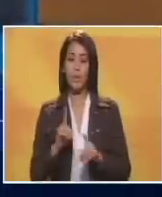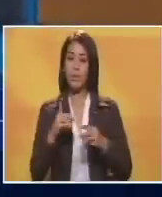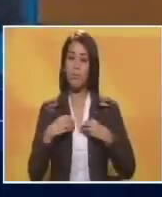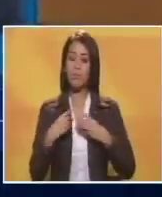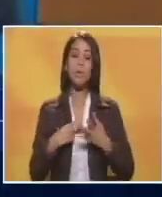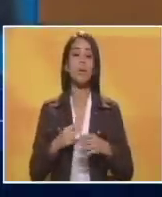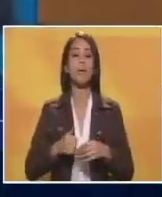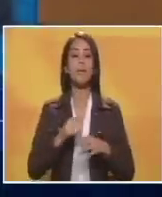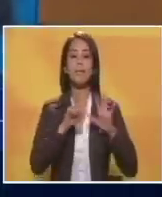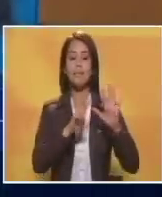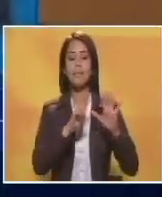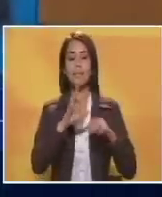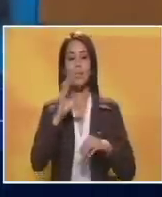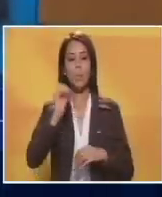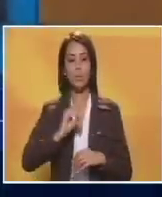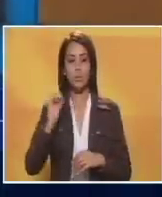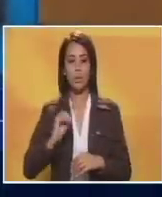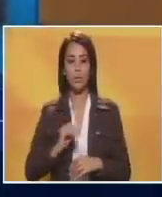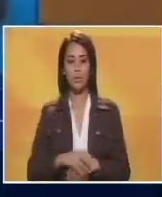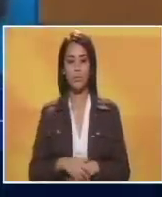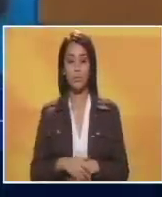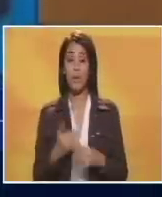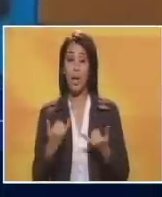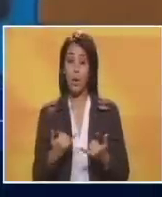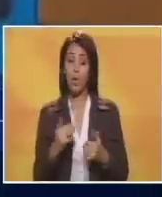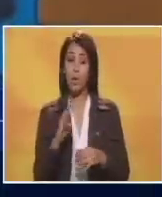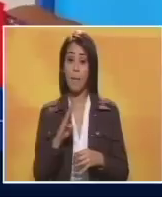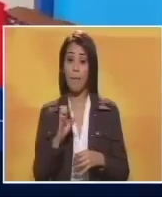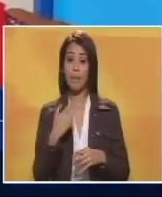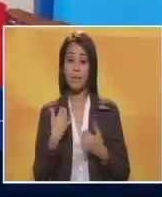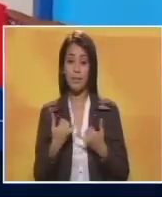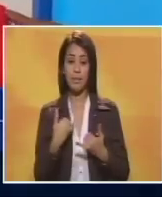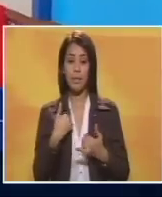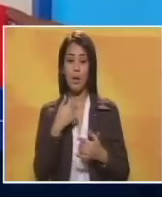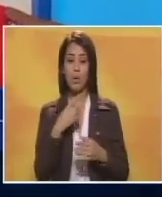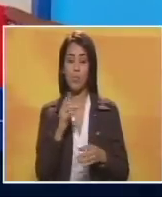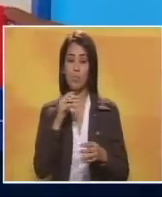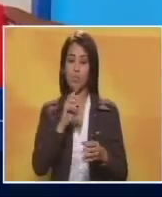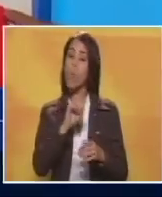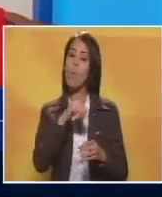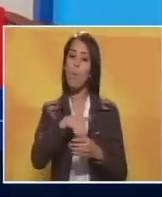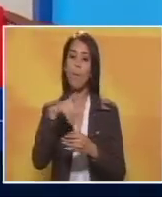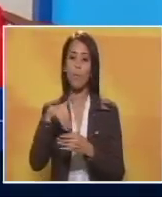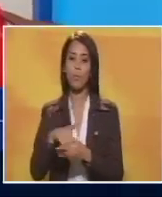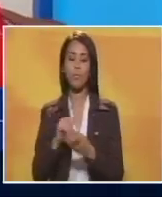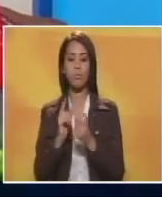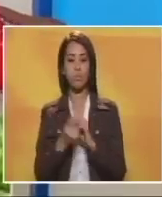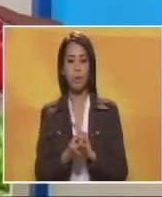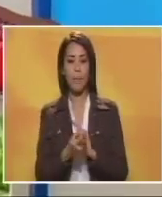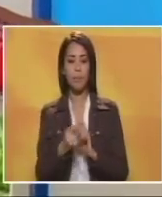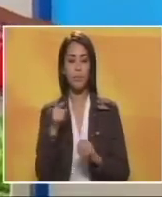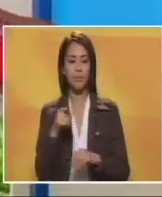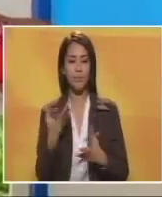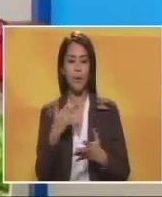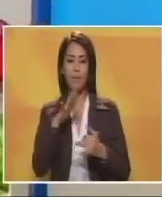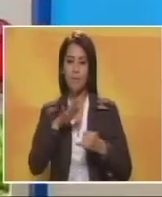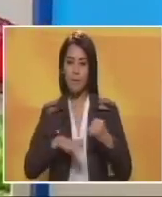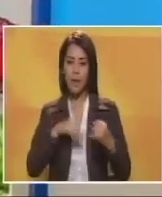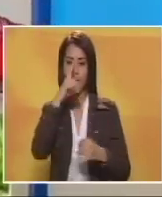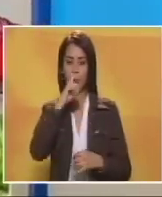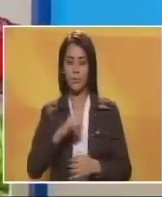superó 75%. Ahora Belice deberá realizar un referéndum sobre esta misma causa, que se estima será a finales de